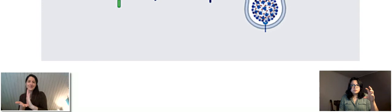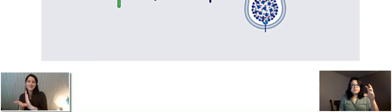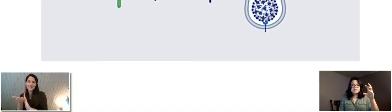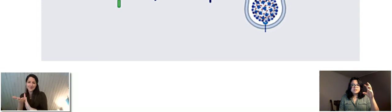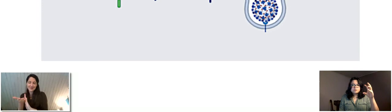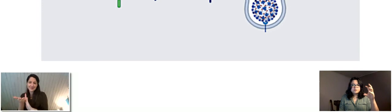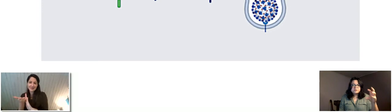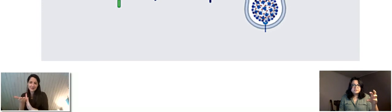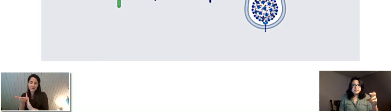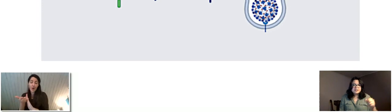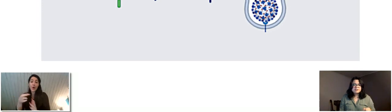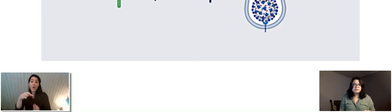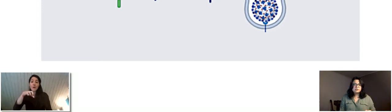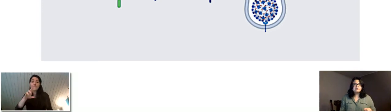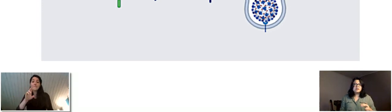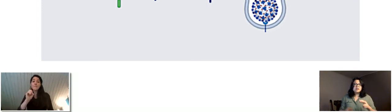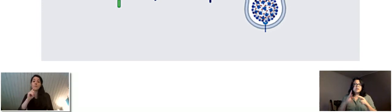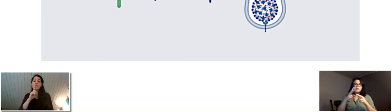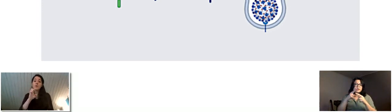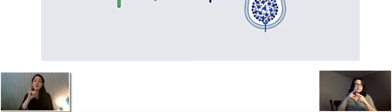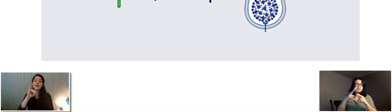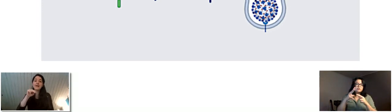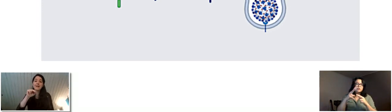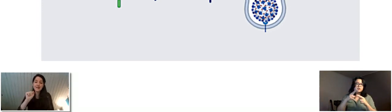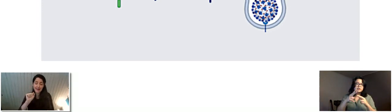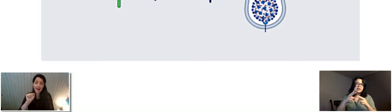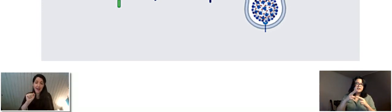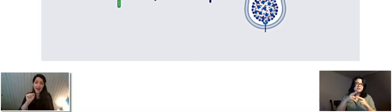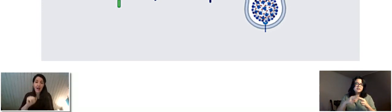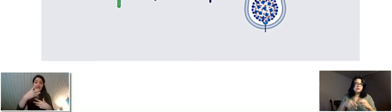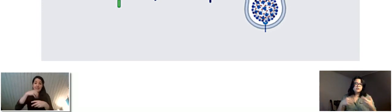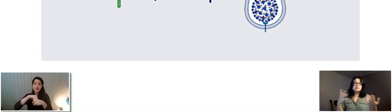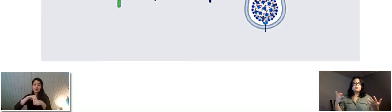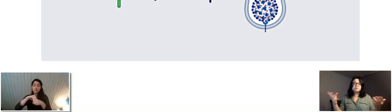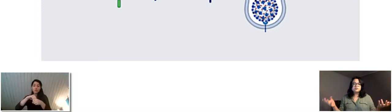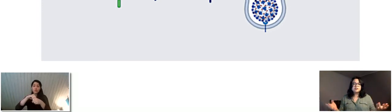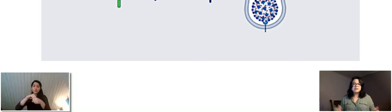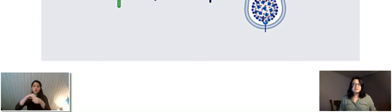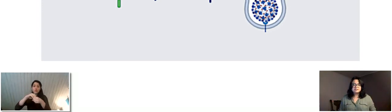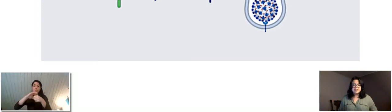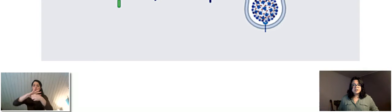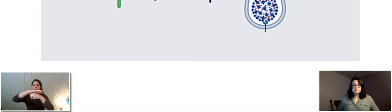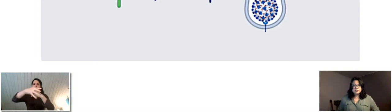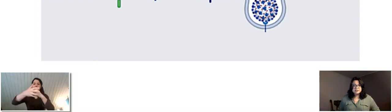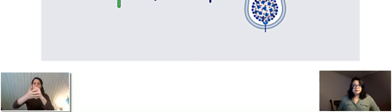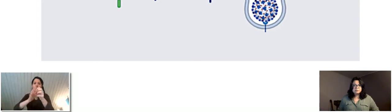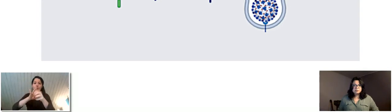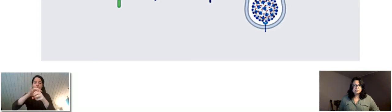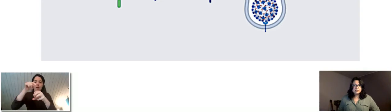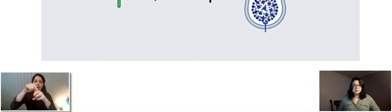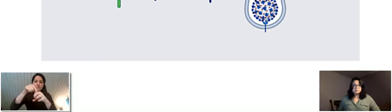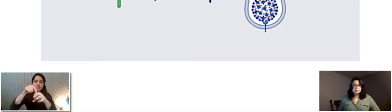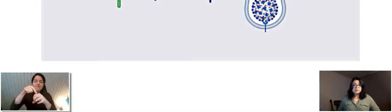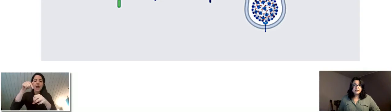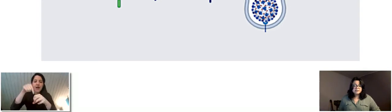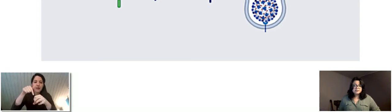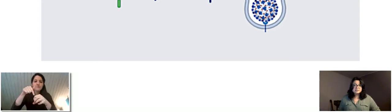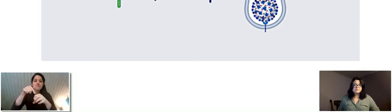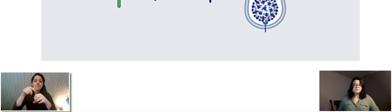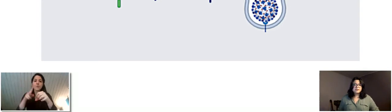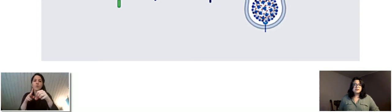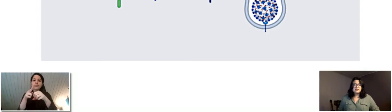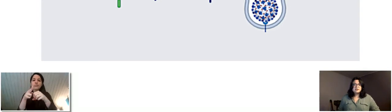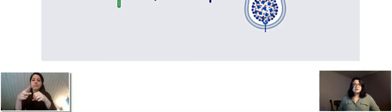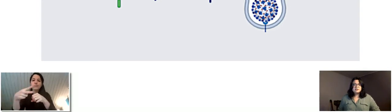que se encuentra en la superficie de las células y lo que hace es cortar otras proteínas. A eso le llamamos